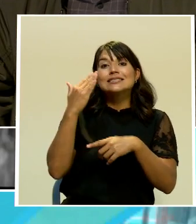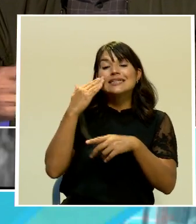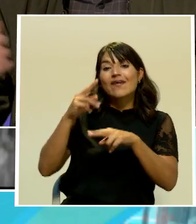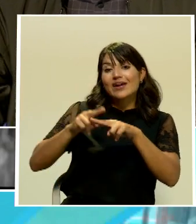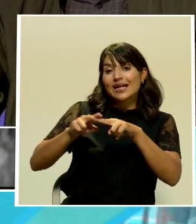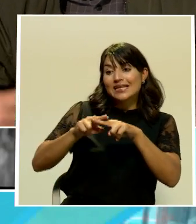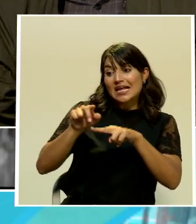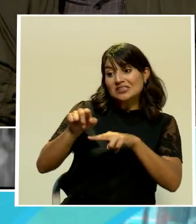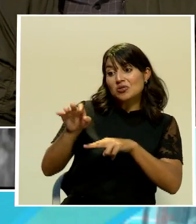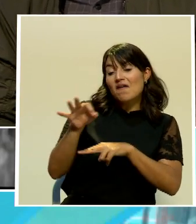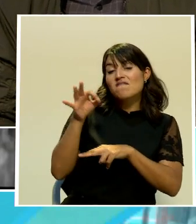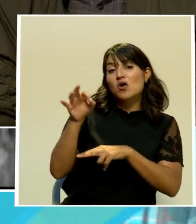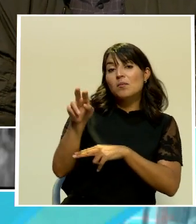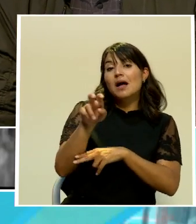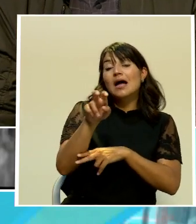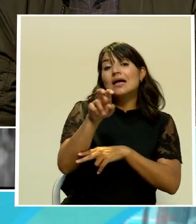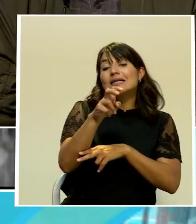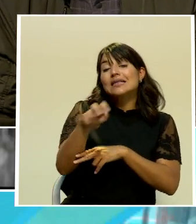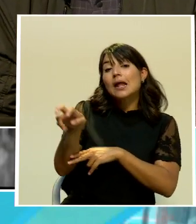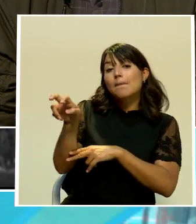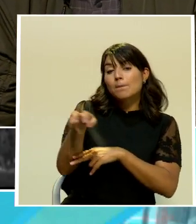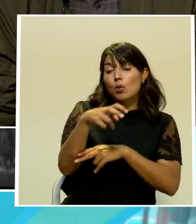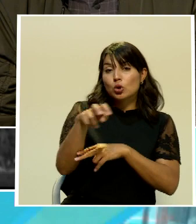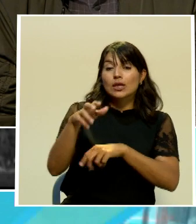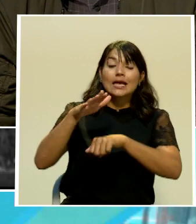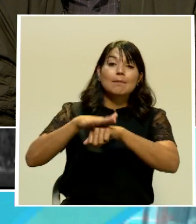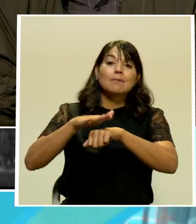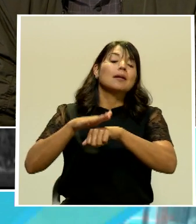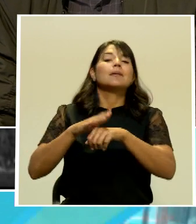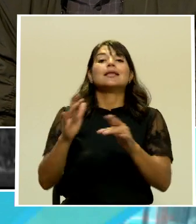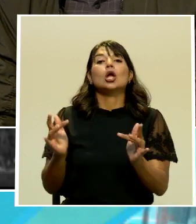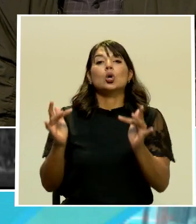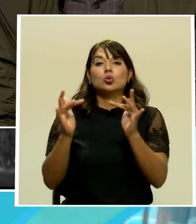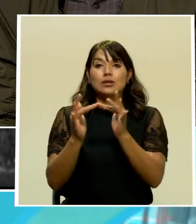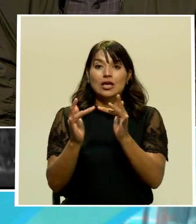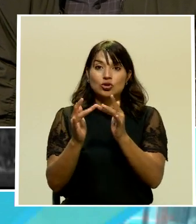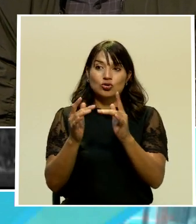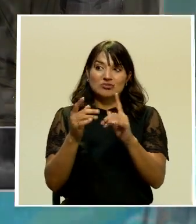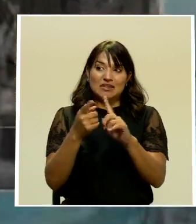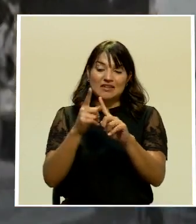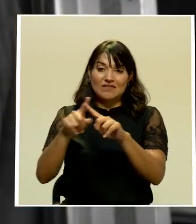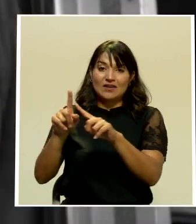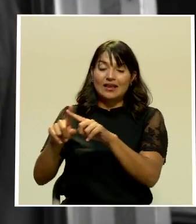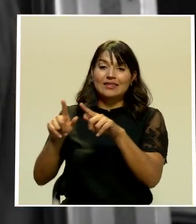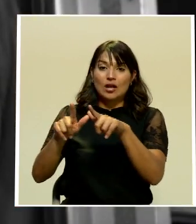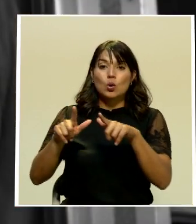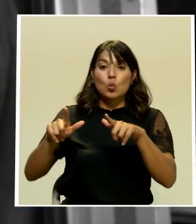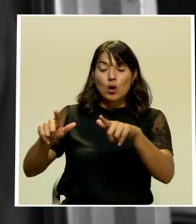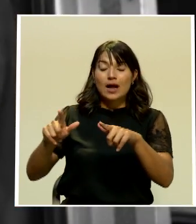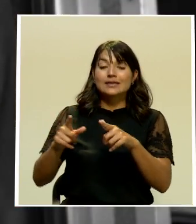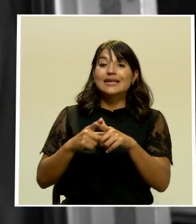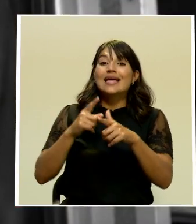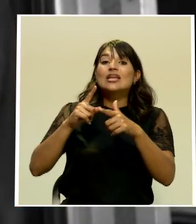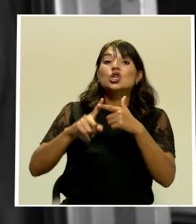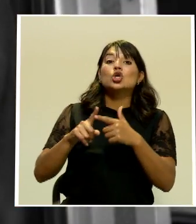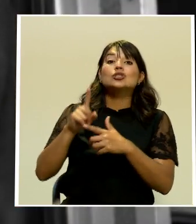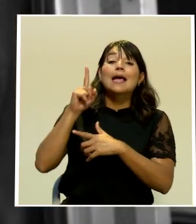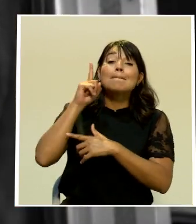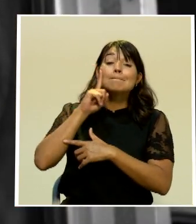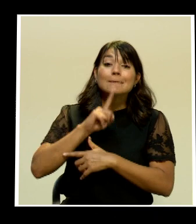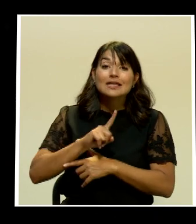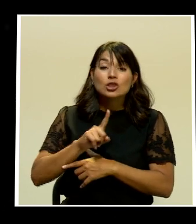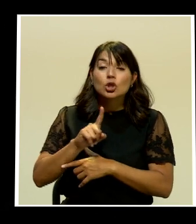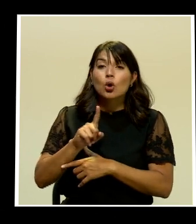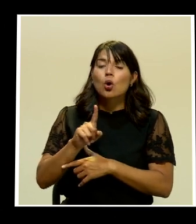transporte que ha vinculado distintos espacios desde que inició, ¿no? Y entonces el mito, digamos, es algo que